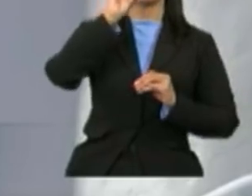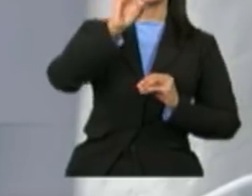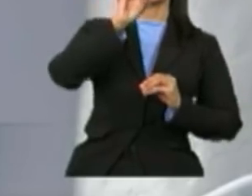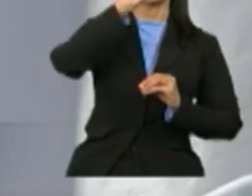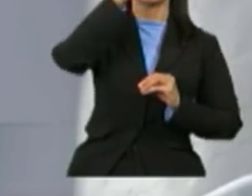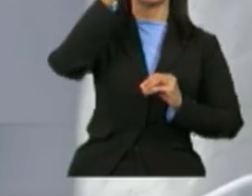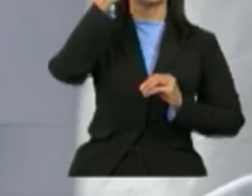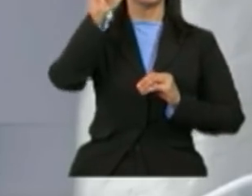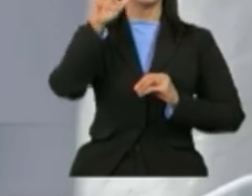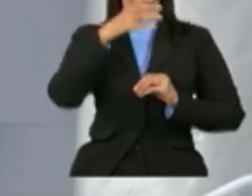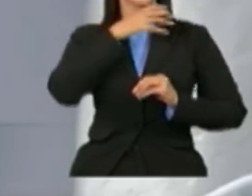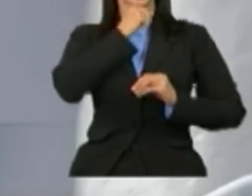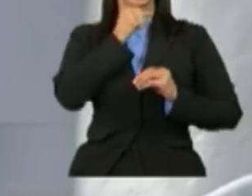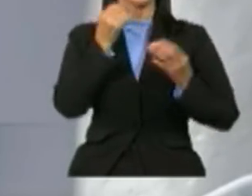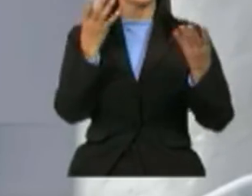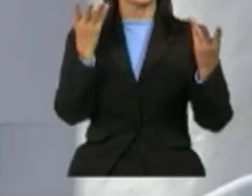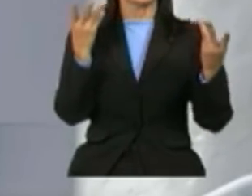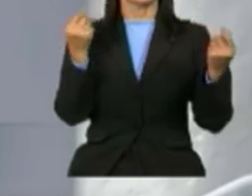de ellos a edad